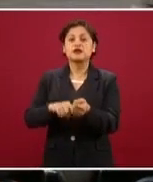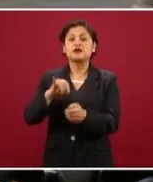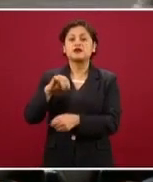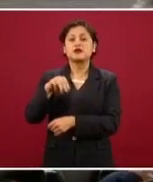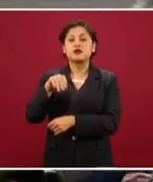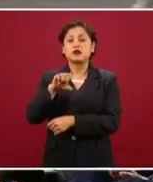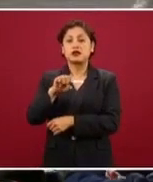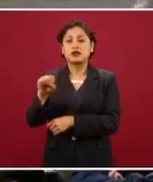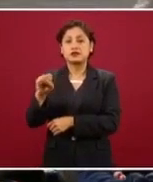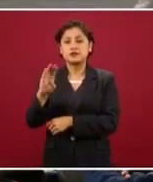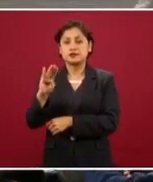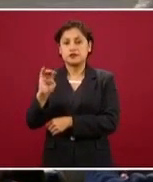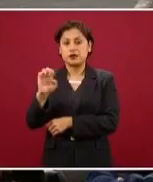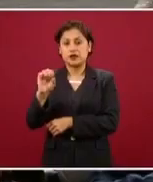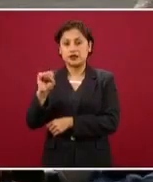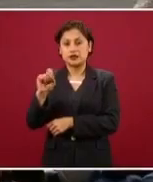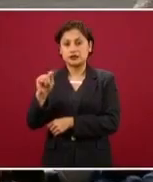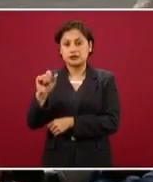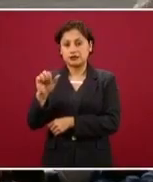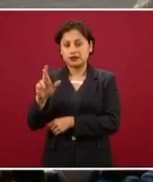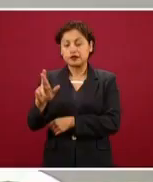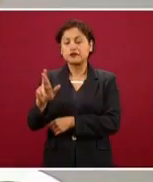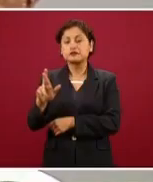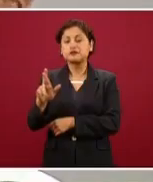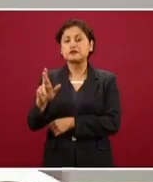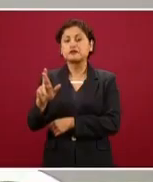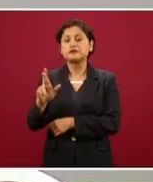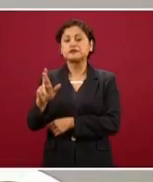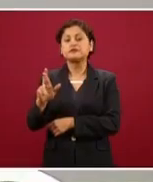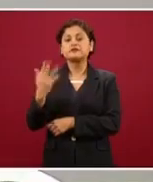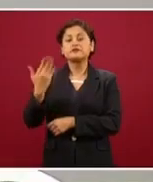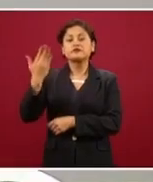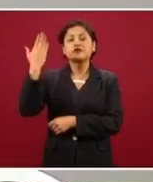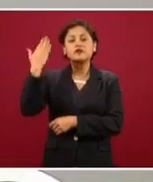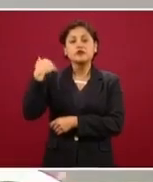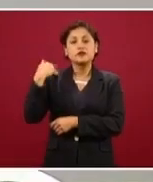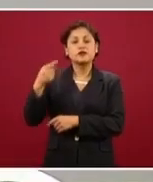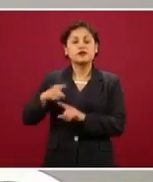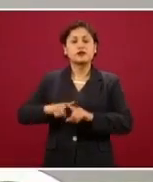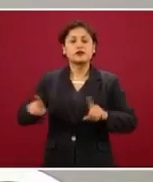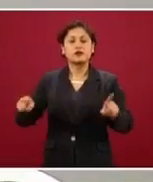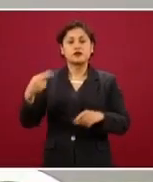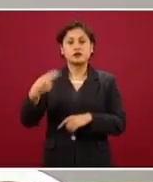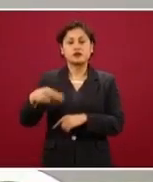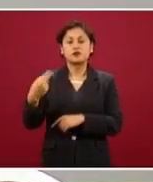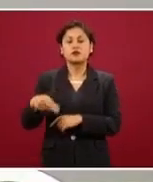Bienestar, que en aquel entonces era IMSS Coplamar.